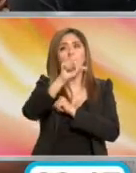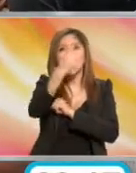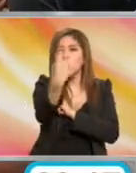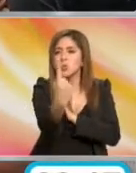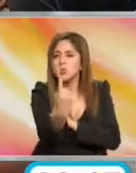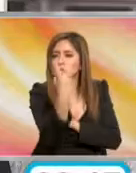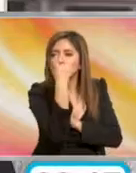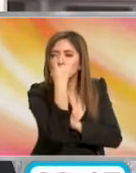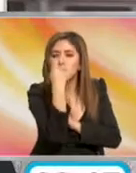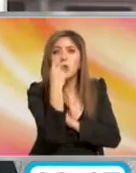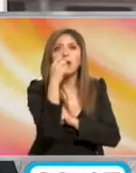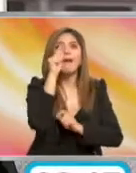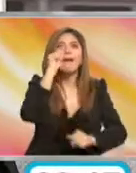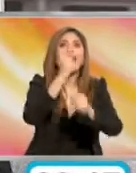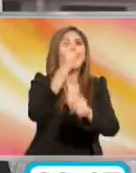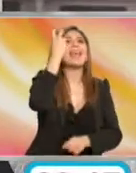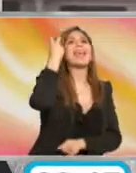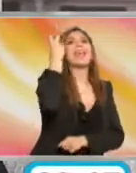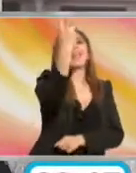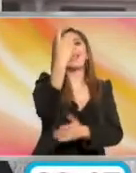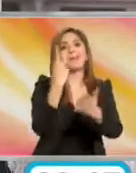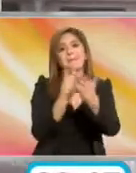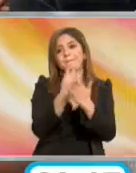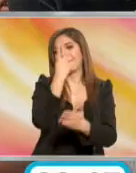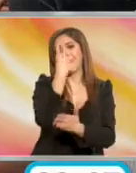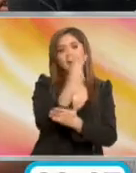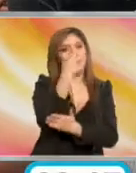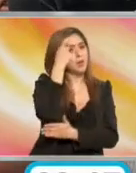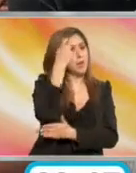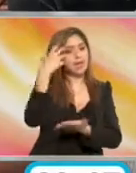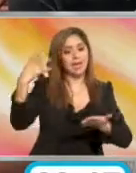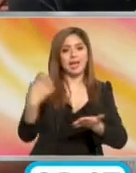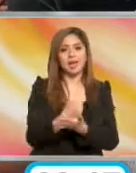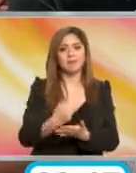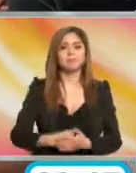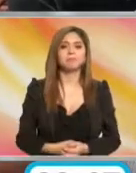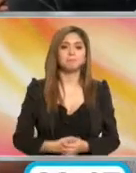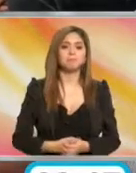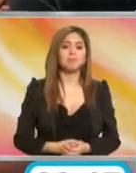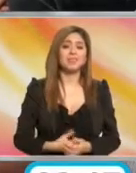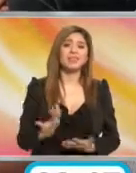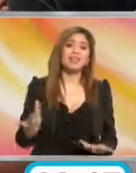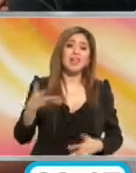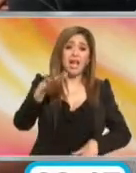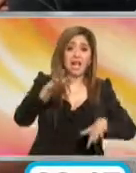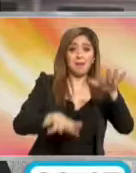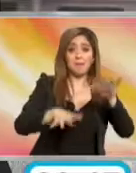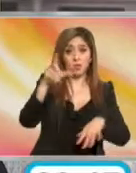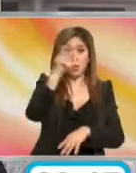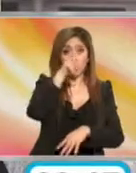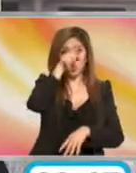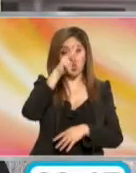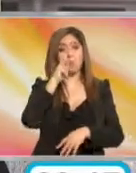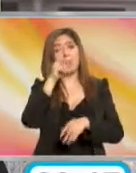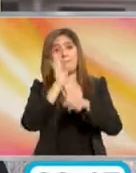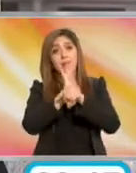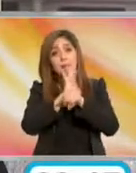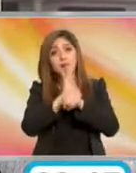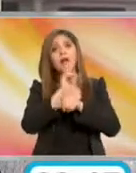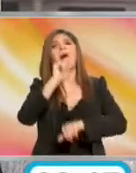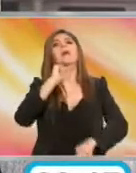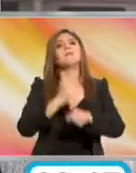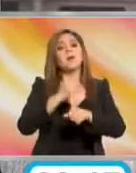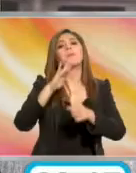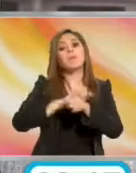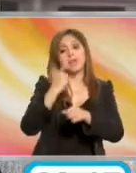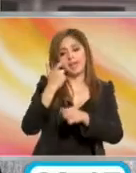una escena en particular que uno dice, ahí está el Oscar. Sí, como hay Ahí escenas fue que se lo así, ganó. ¿no? En algunas películas. Sí, a veces se nota, en este caso para bien, Sí. también se nota.